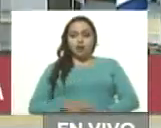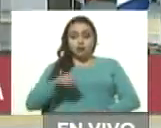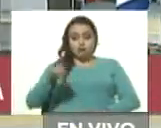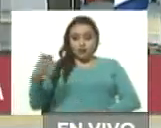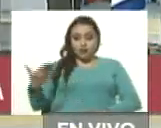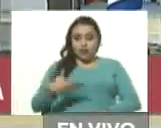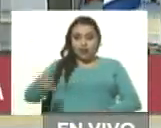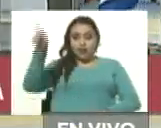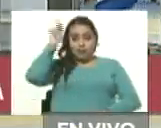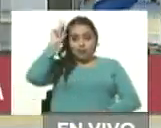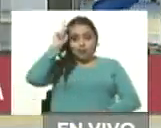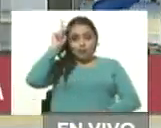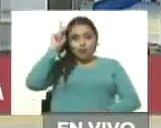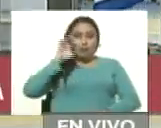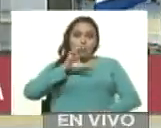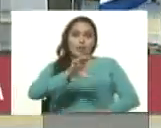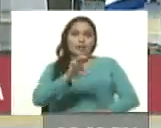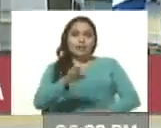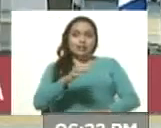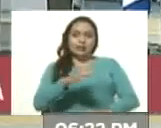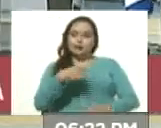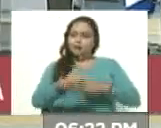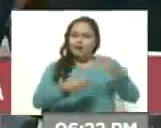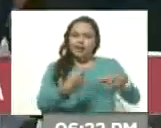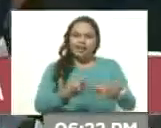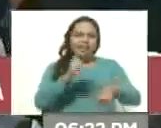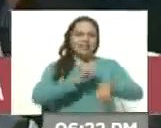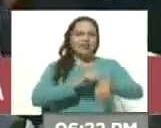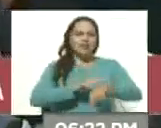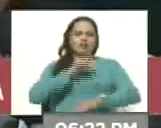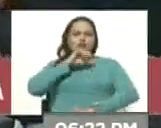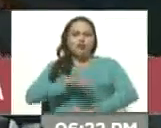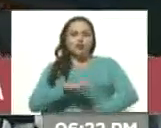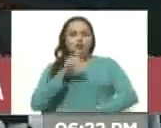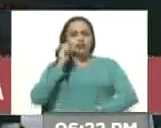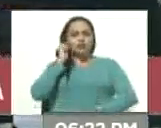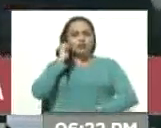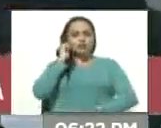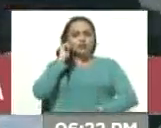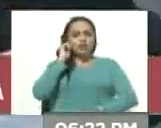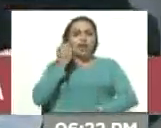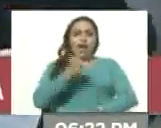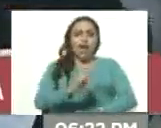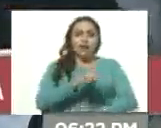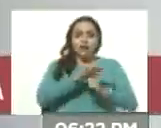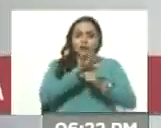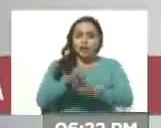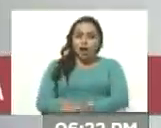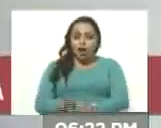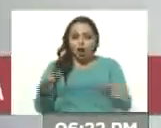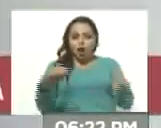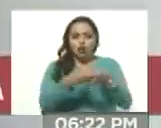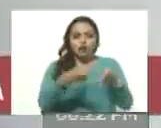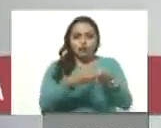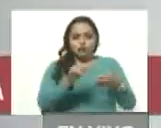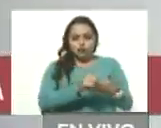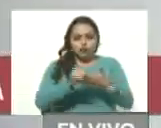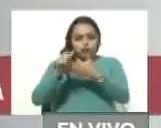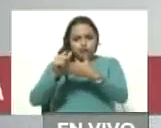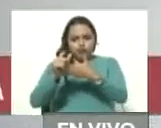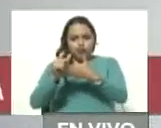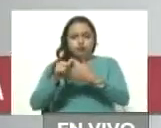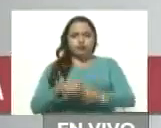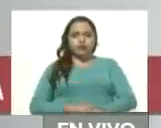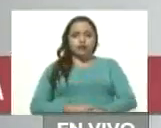nación que desafortunadamente durante una buena parte de su historia ha sido ha estado dominada por los poderes oligárquicos los